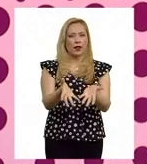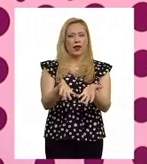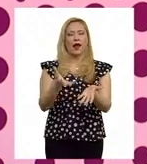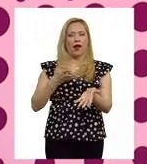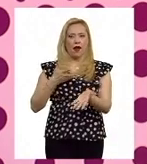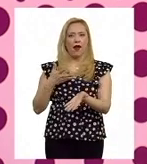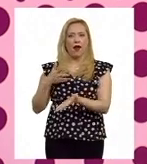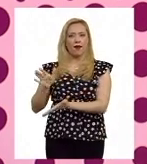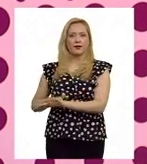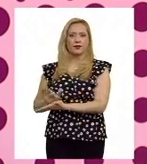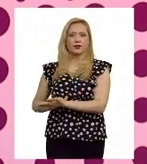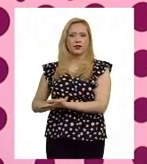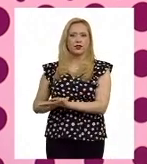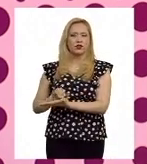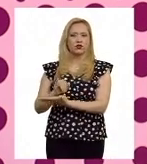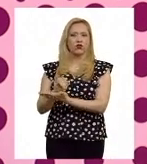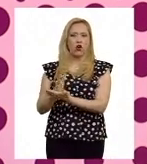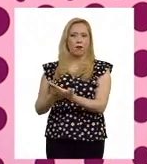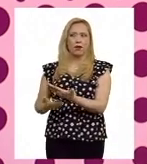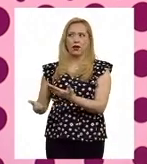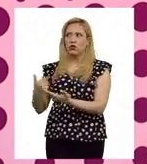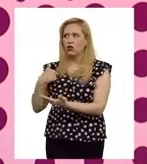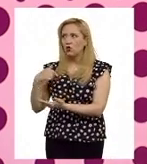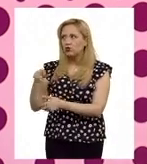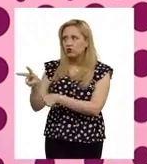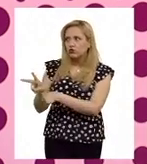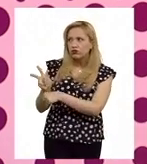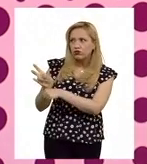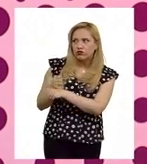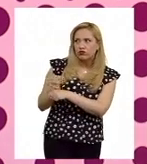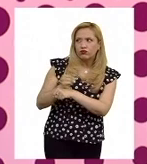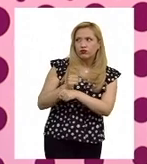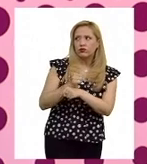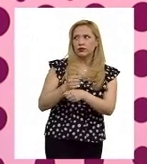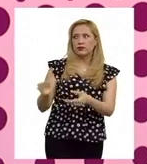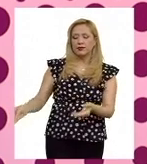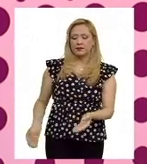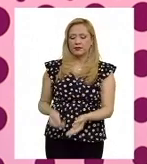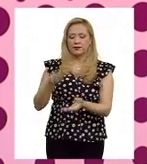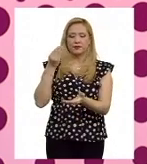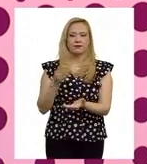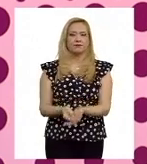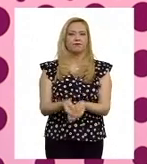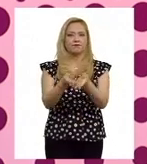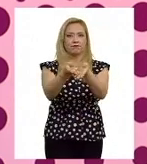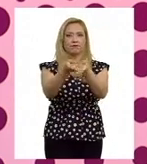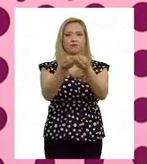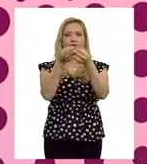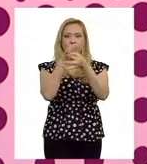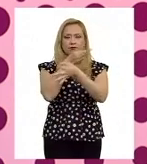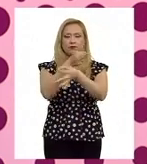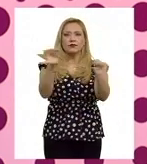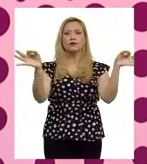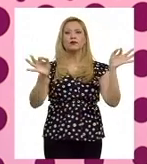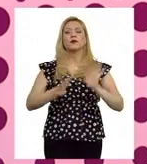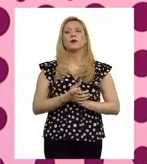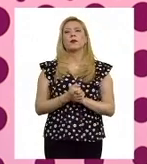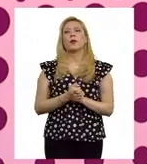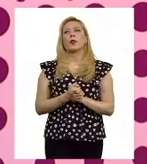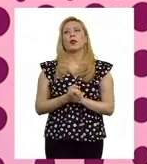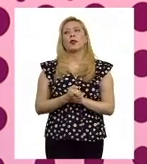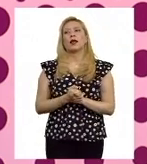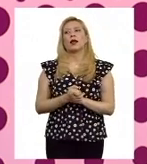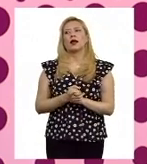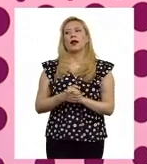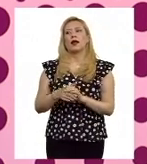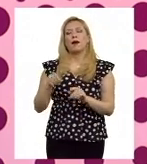¿no? Que precisamente preparando un poco encontré